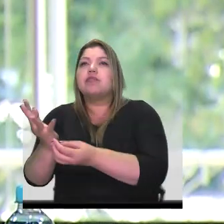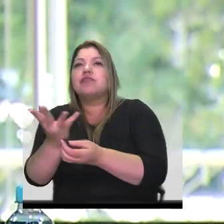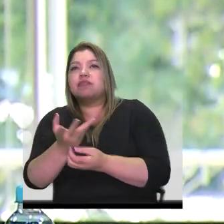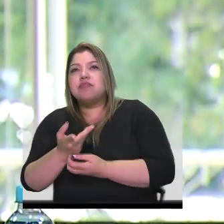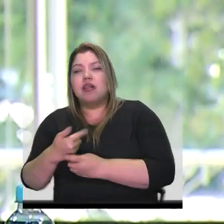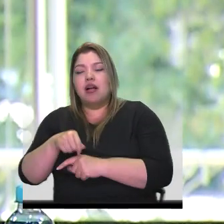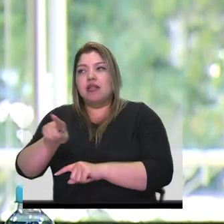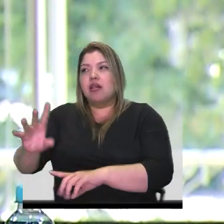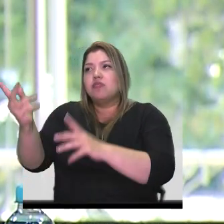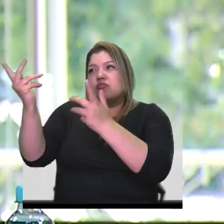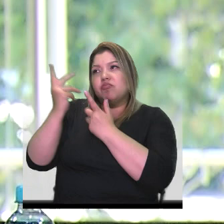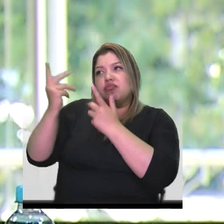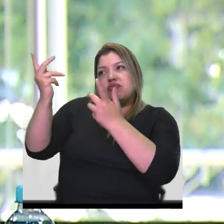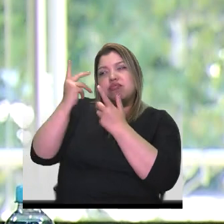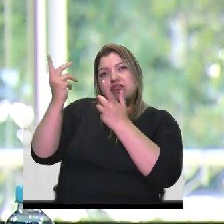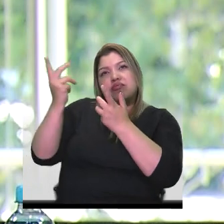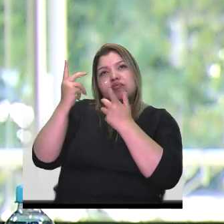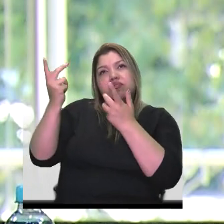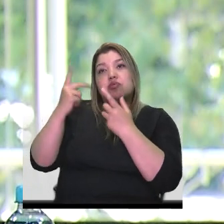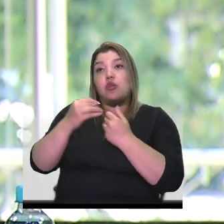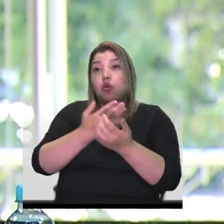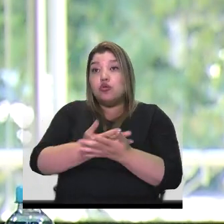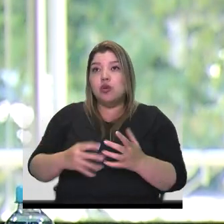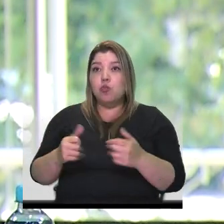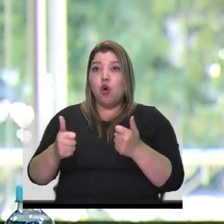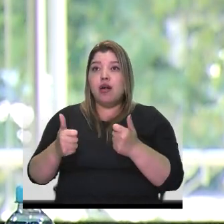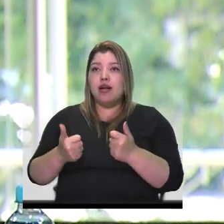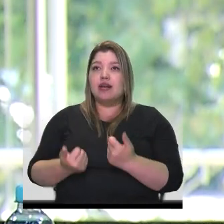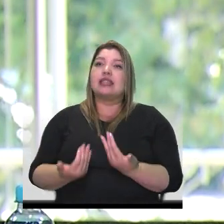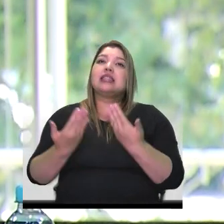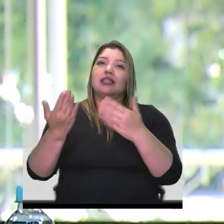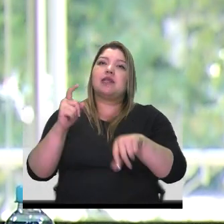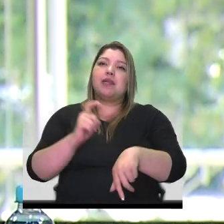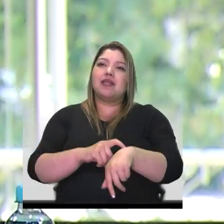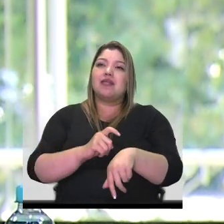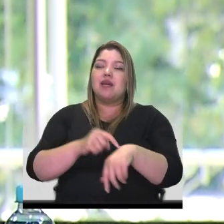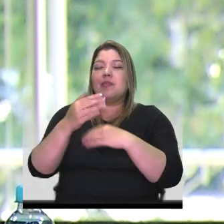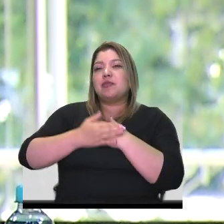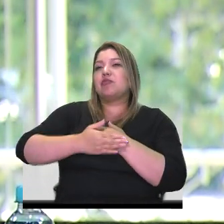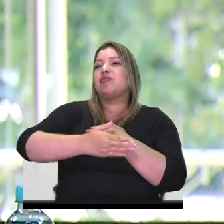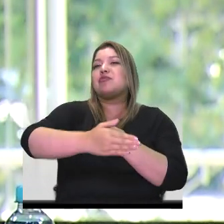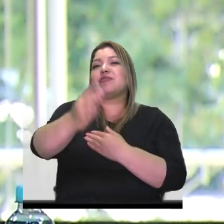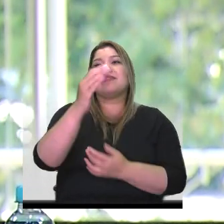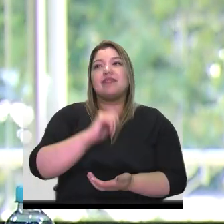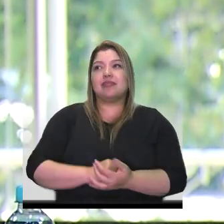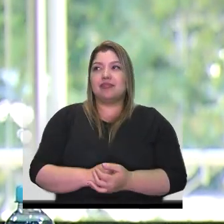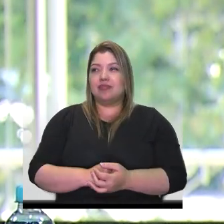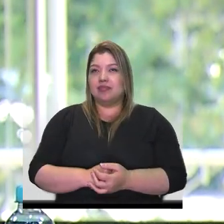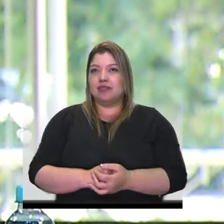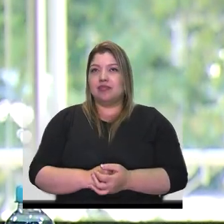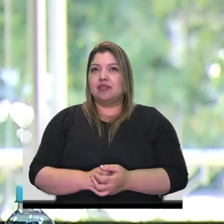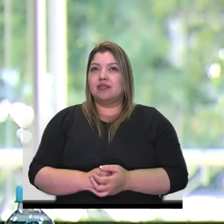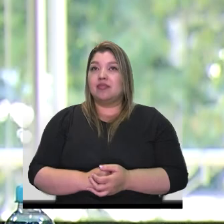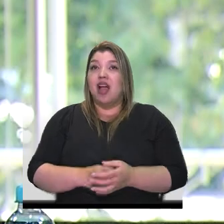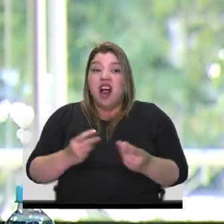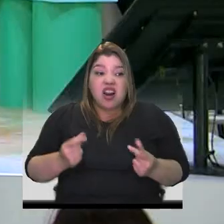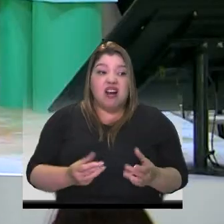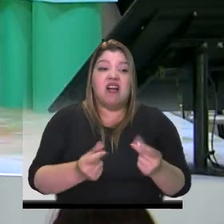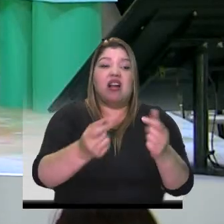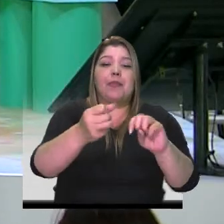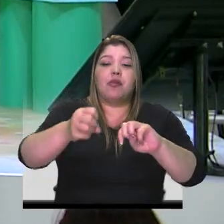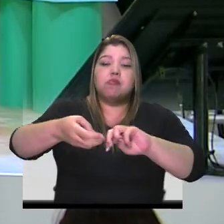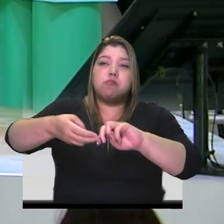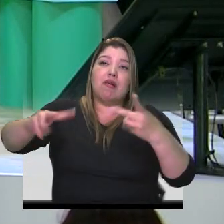oficio que lo bueno toma tiempo. Entonces, la rapidez es enemigo de lo bueno. Sí.